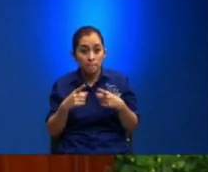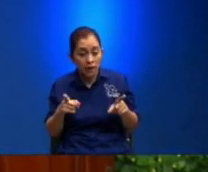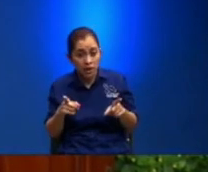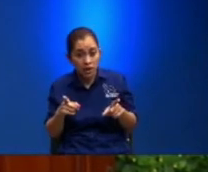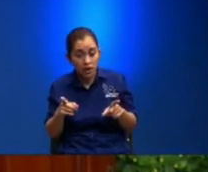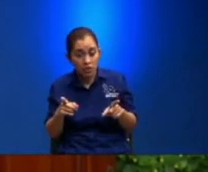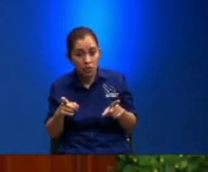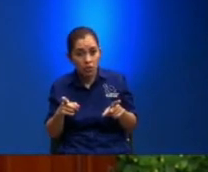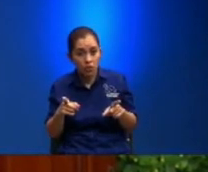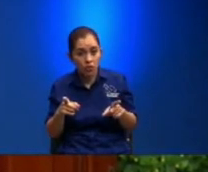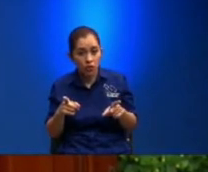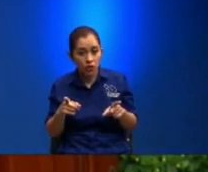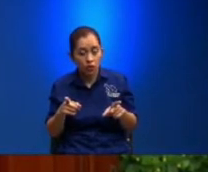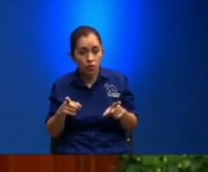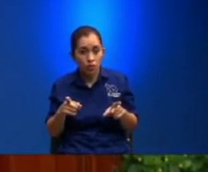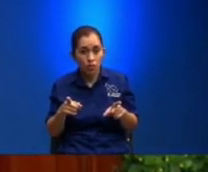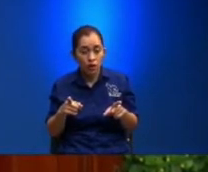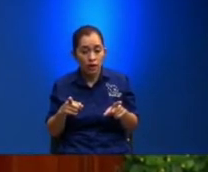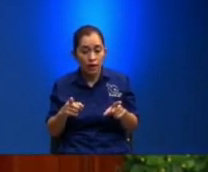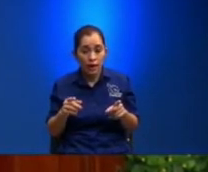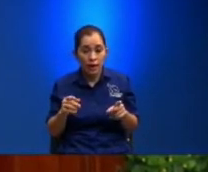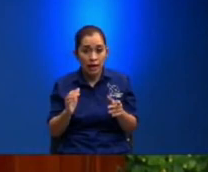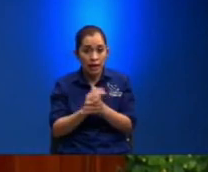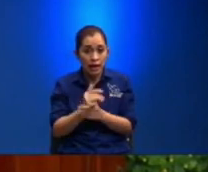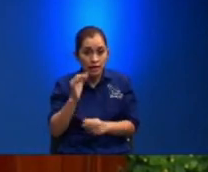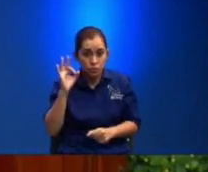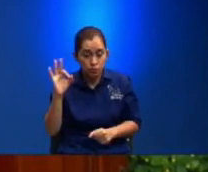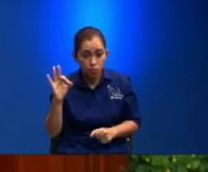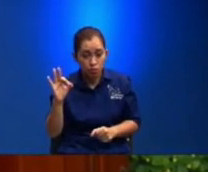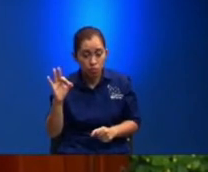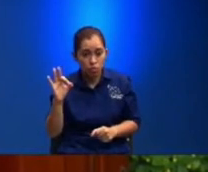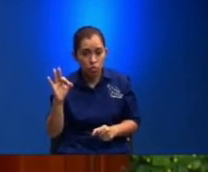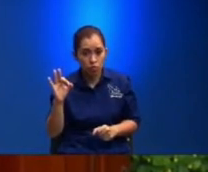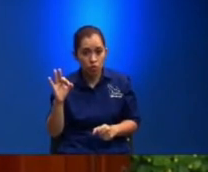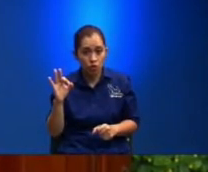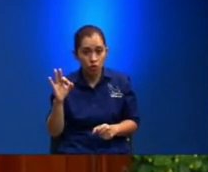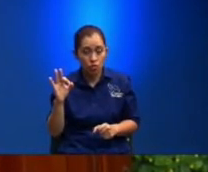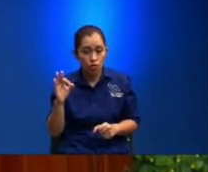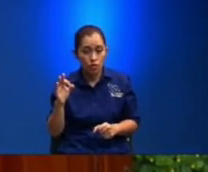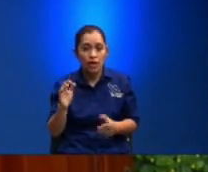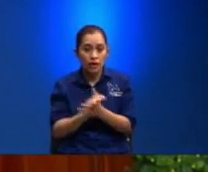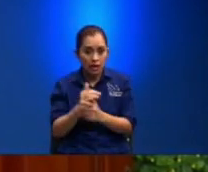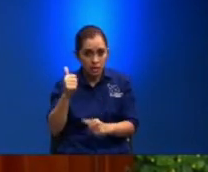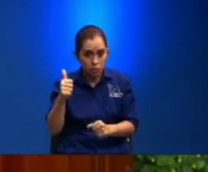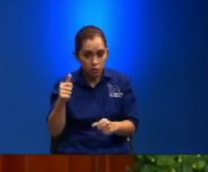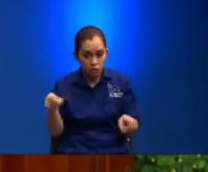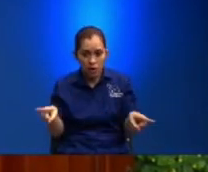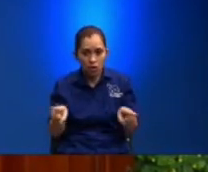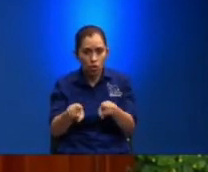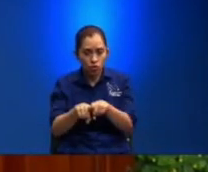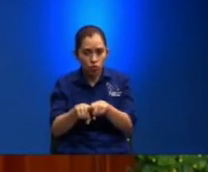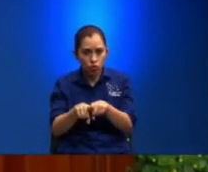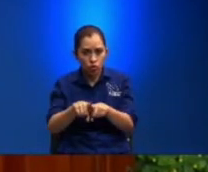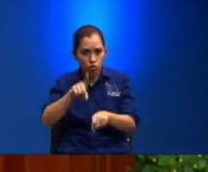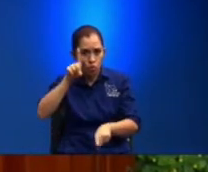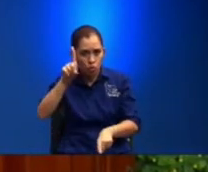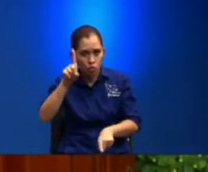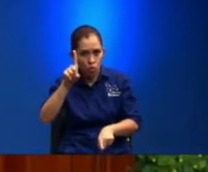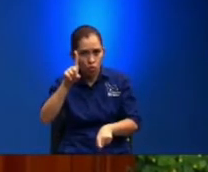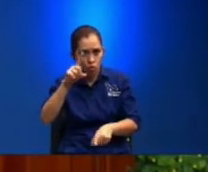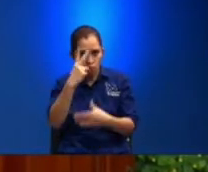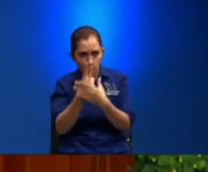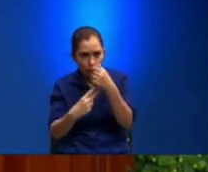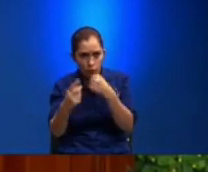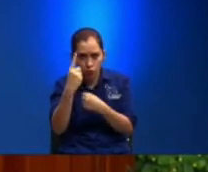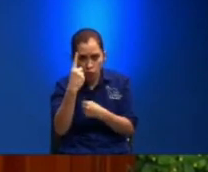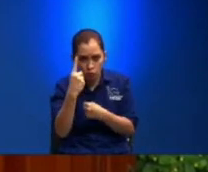y volvió esa carne al golpearla a ella y la biblia dice quien jamás golpeó a su propio cuerpo era